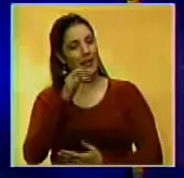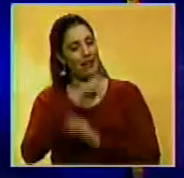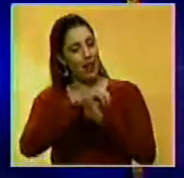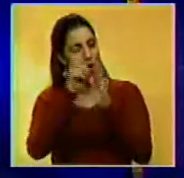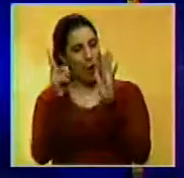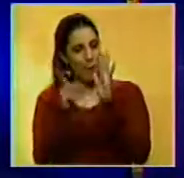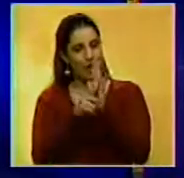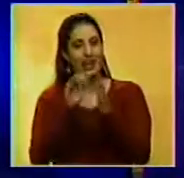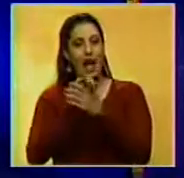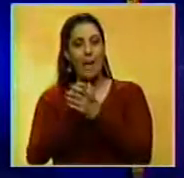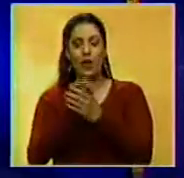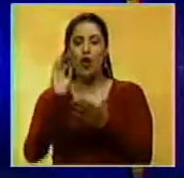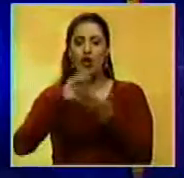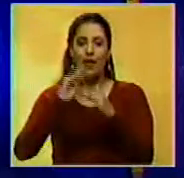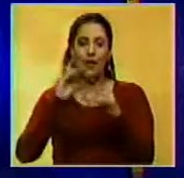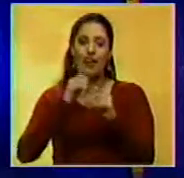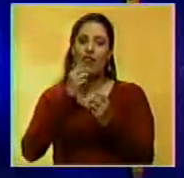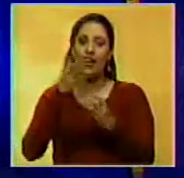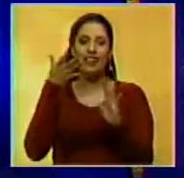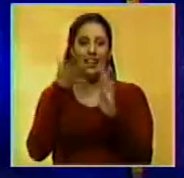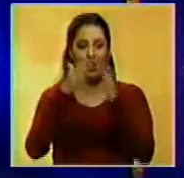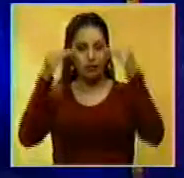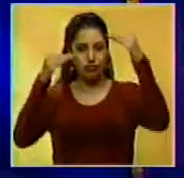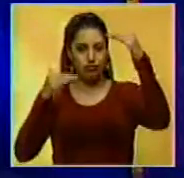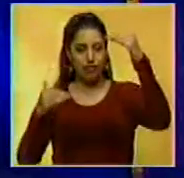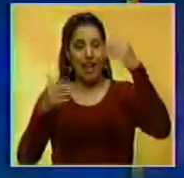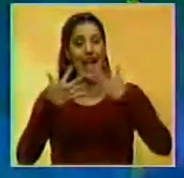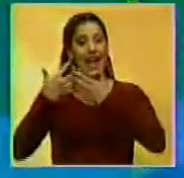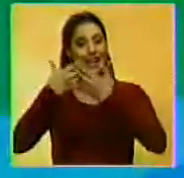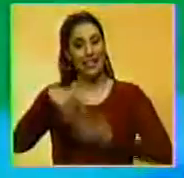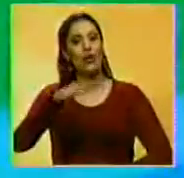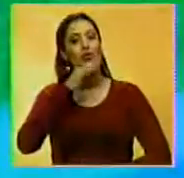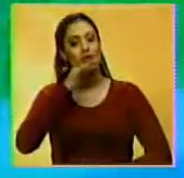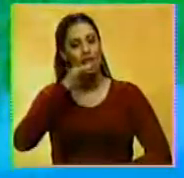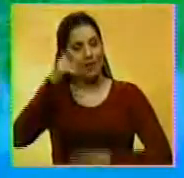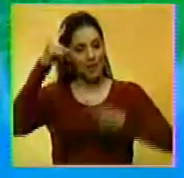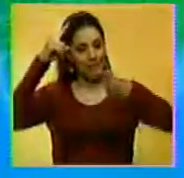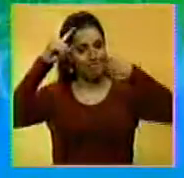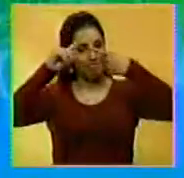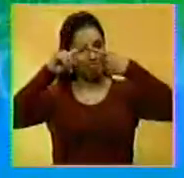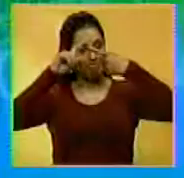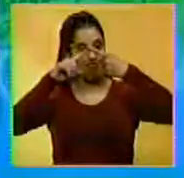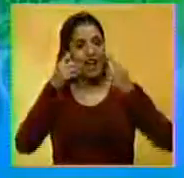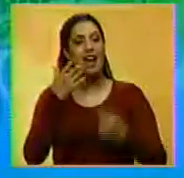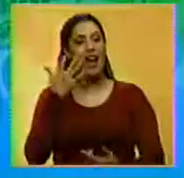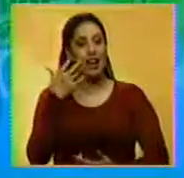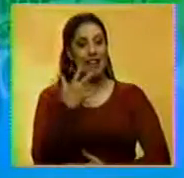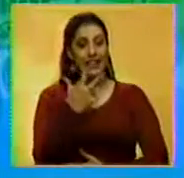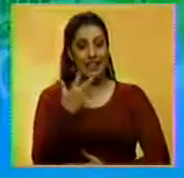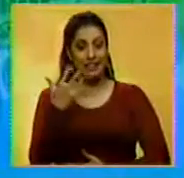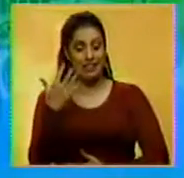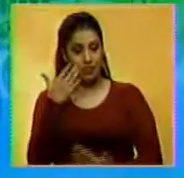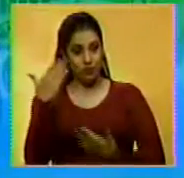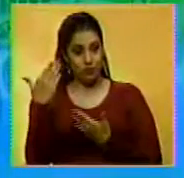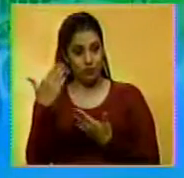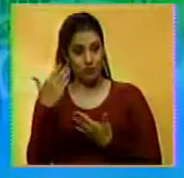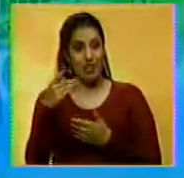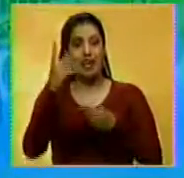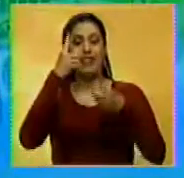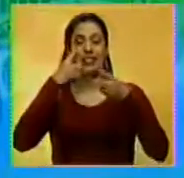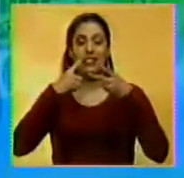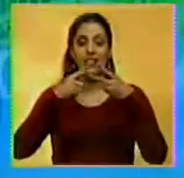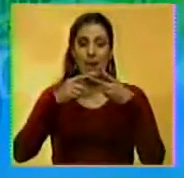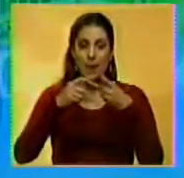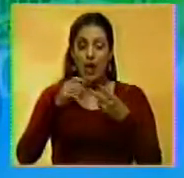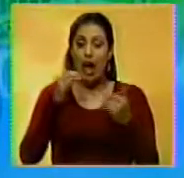Amigos, tiempo de repasar el medallero de los Juegos Olímpicos. Estados Unidos llegó a la centena de medallas en Río 2016. Sigue al